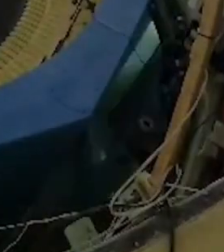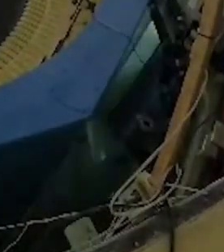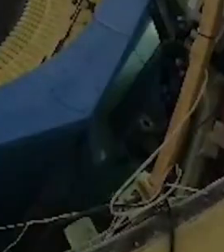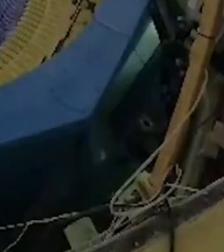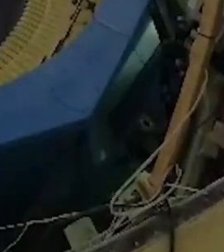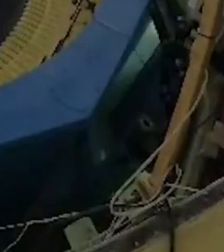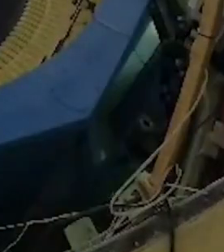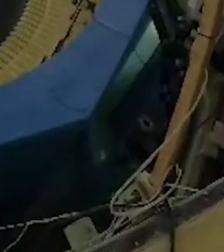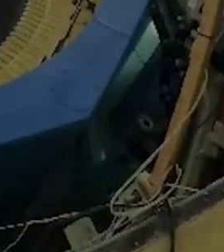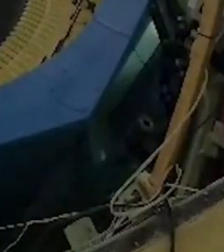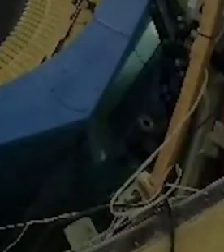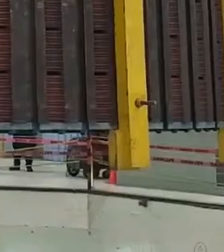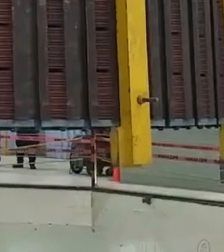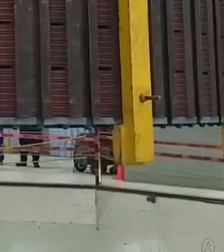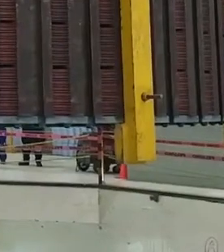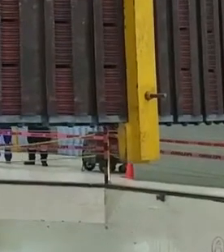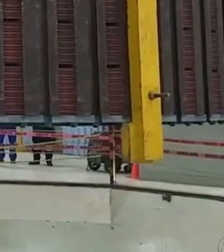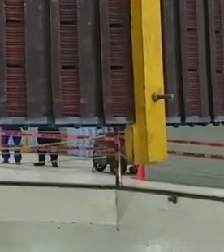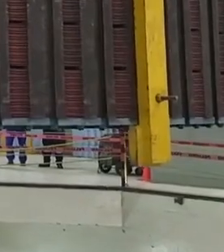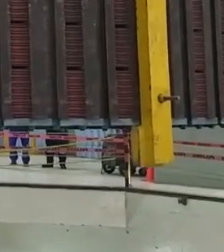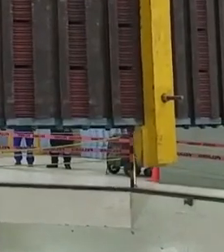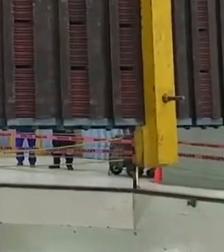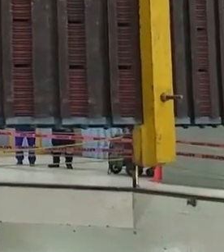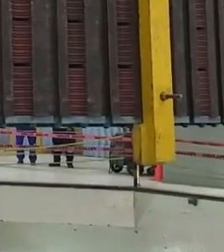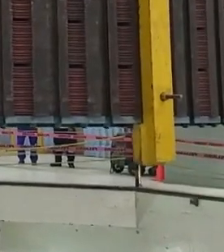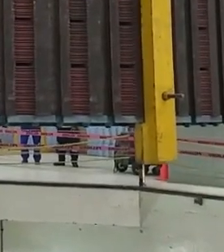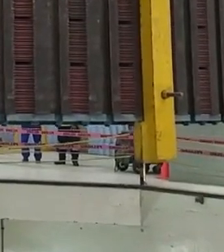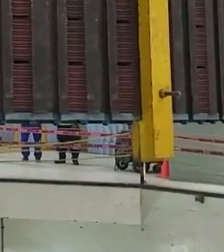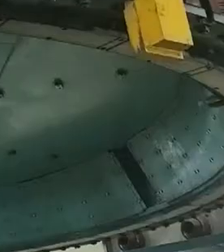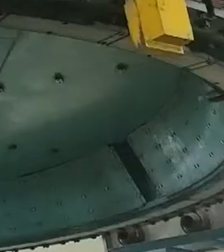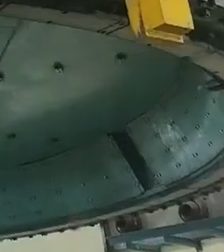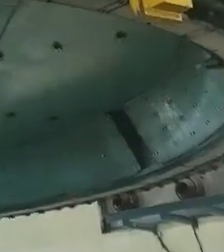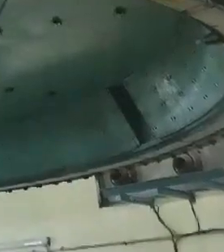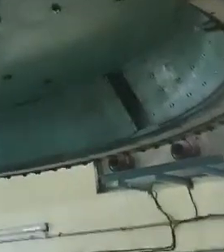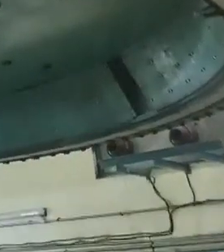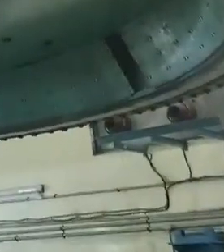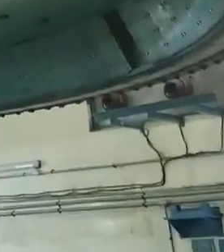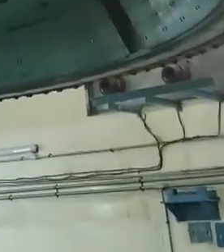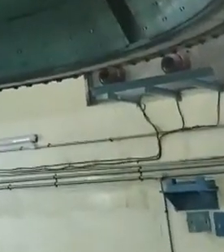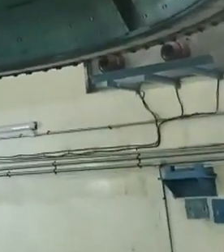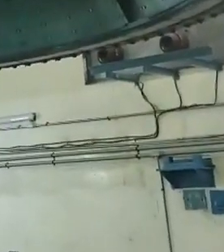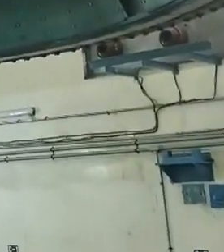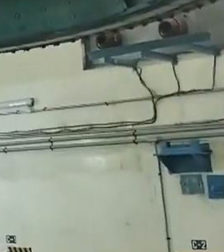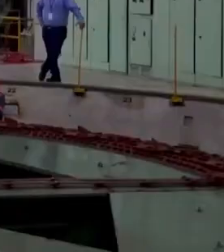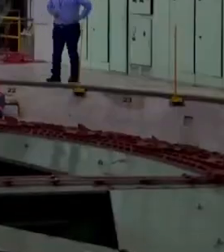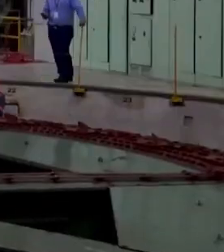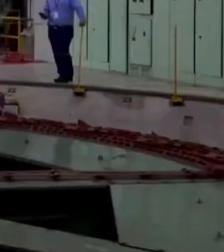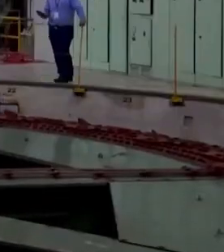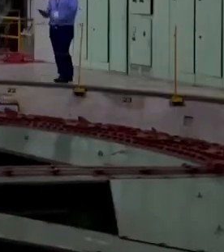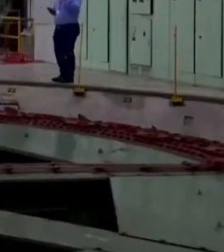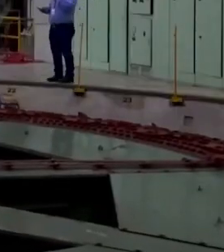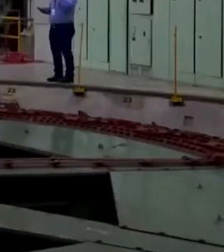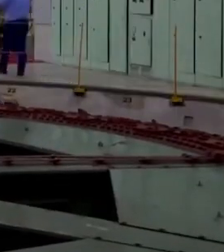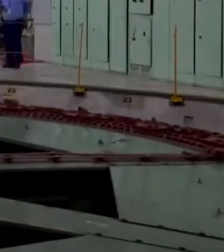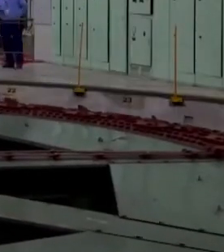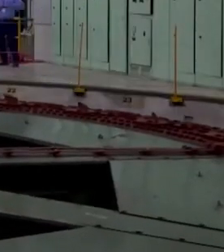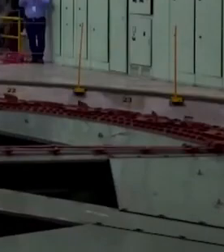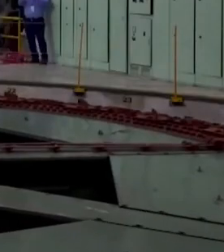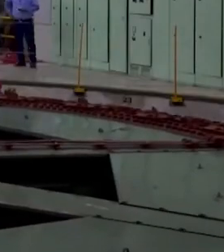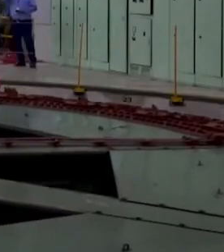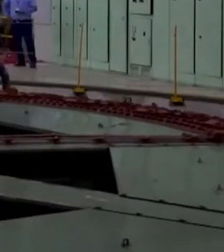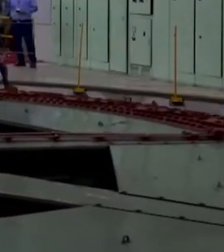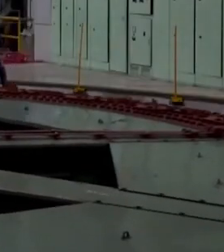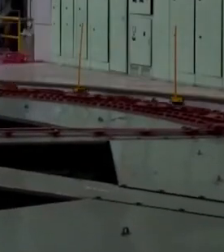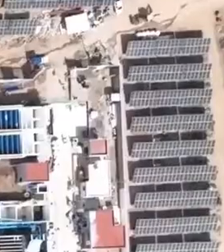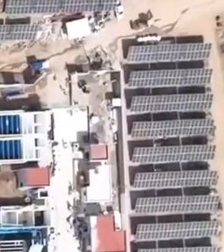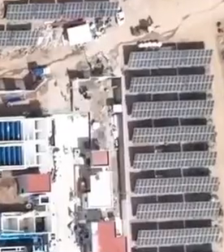interrumpir el suministro eléctrico. Estas centrales tendrán la capacidad de inyectar energía inmediata y brindar respaldo ante eventuales interrupciones en